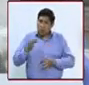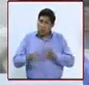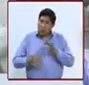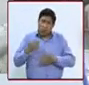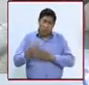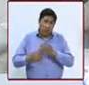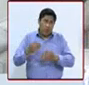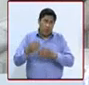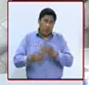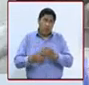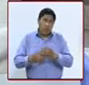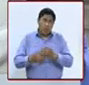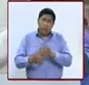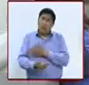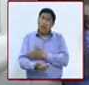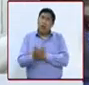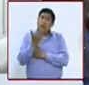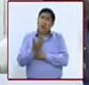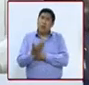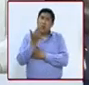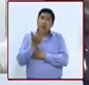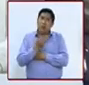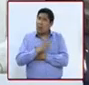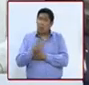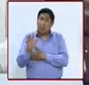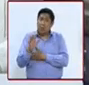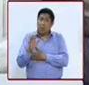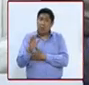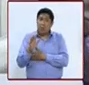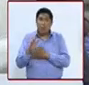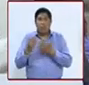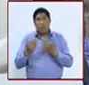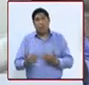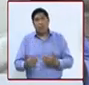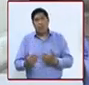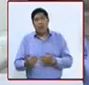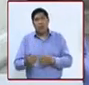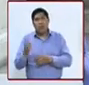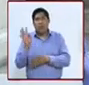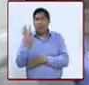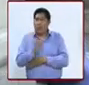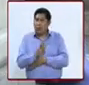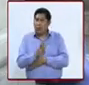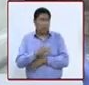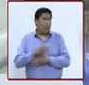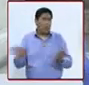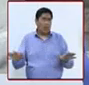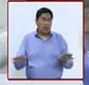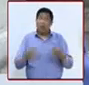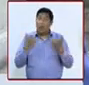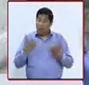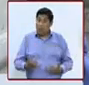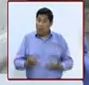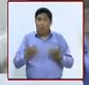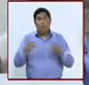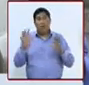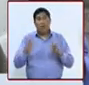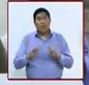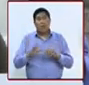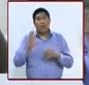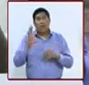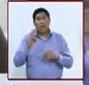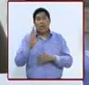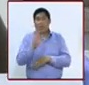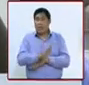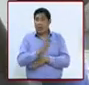me privaba, digamos, que solo juzgado abra hasta las 4 de la tarde. En cambio, ahora que es hasta las